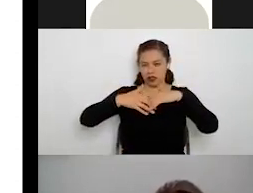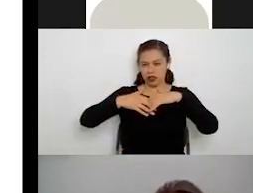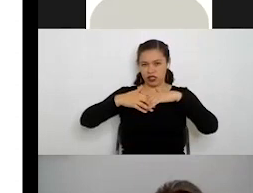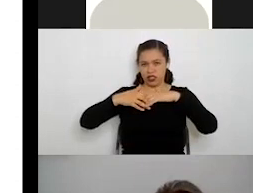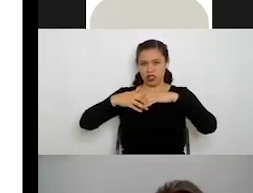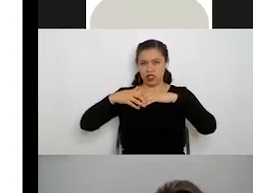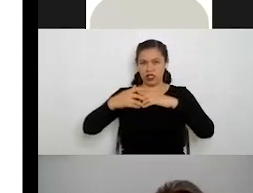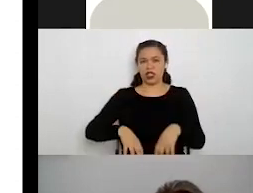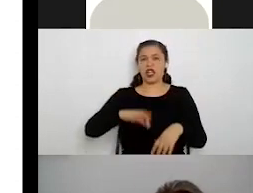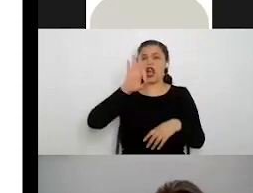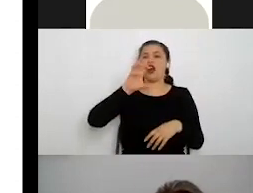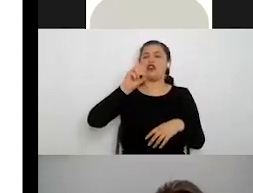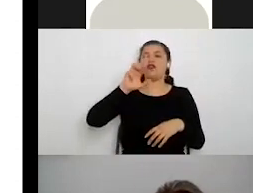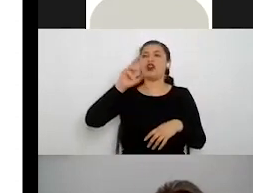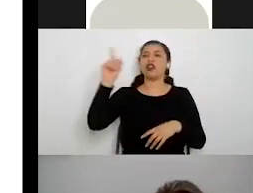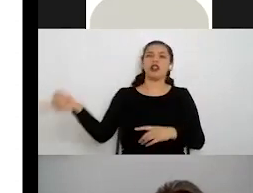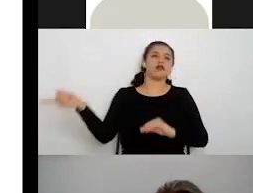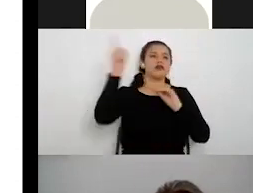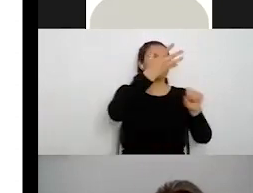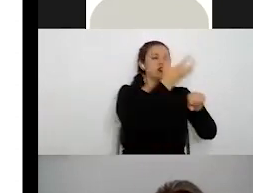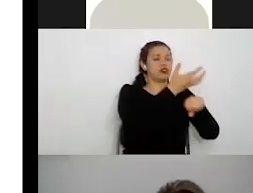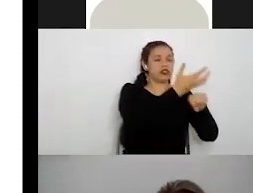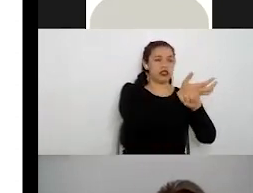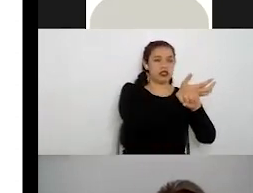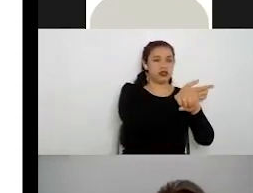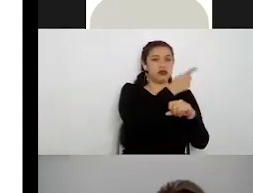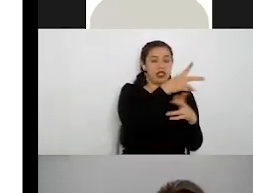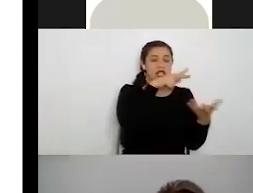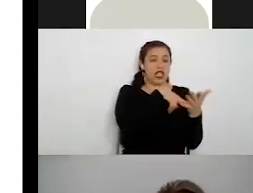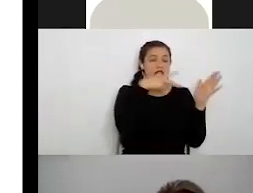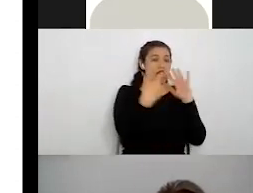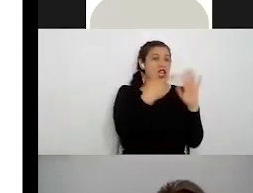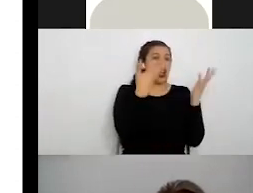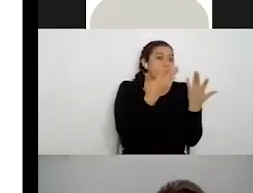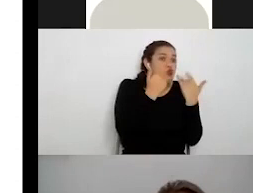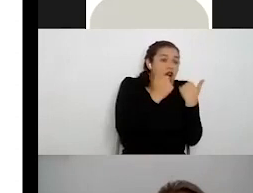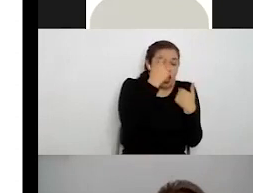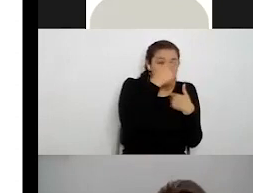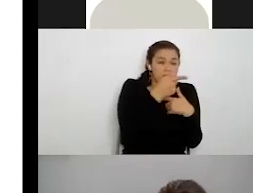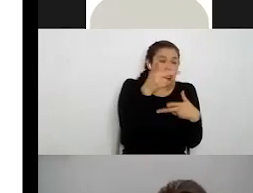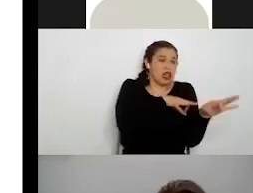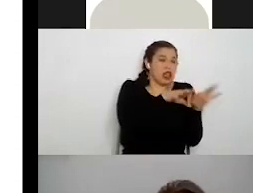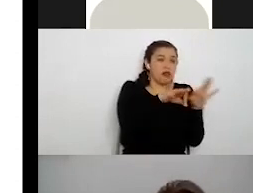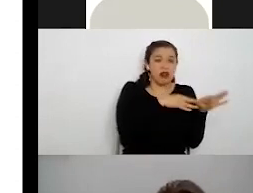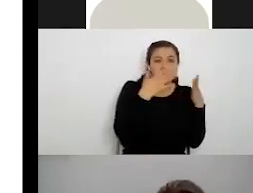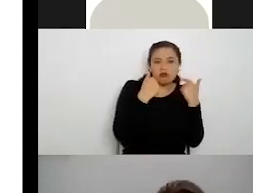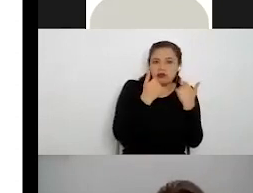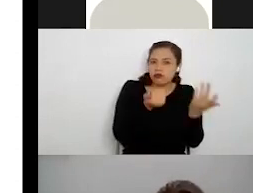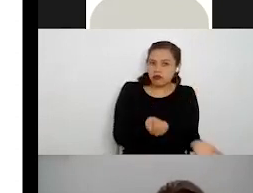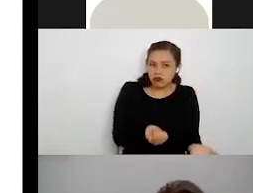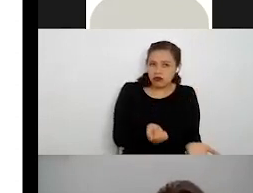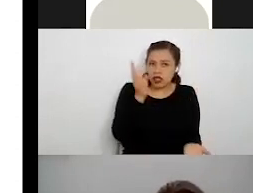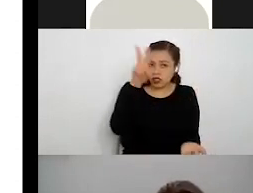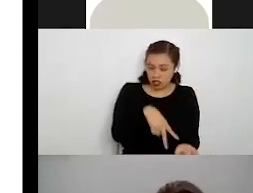FOR a Estados Unidos, porque allá no hay suficientes ingenieros para trabajar en las plantas, ¿no? Eso es una realidad,